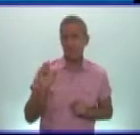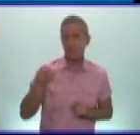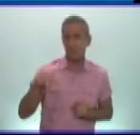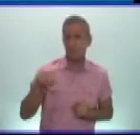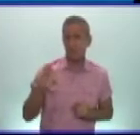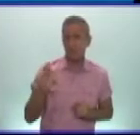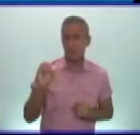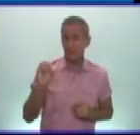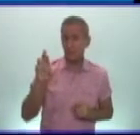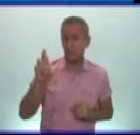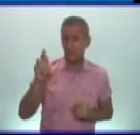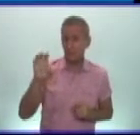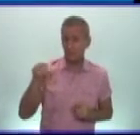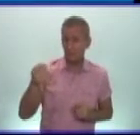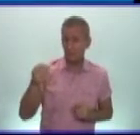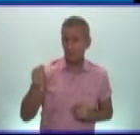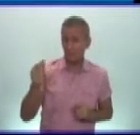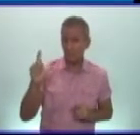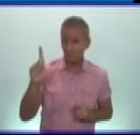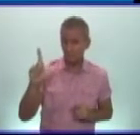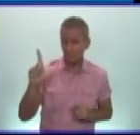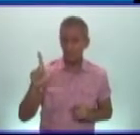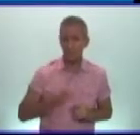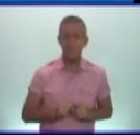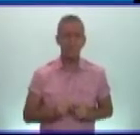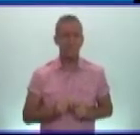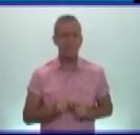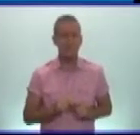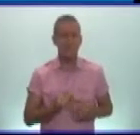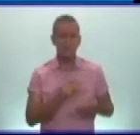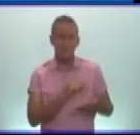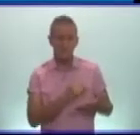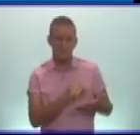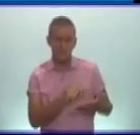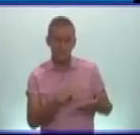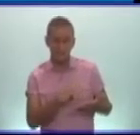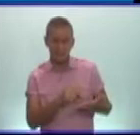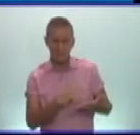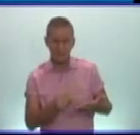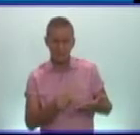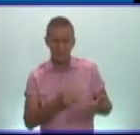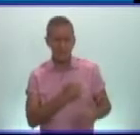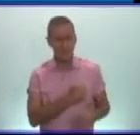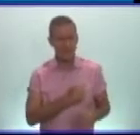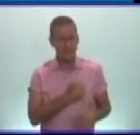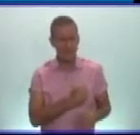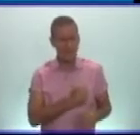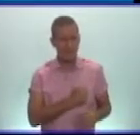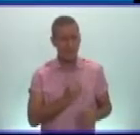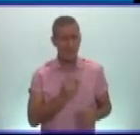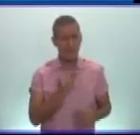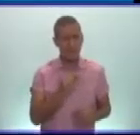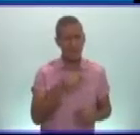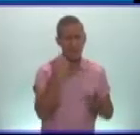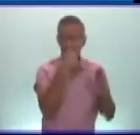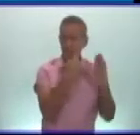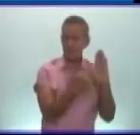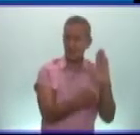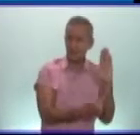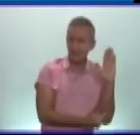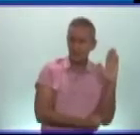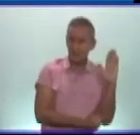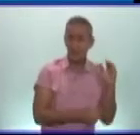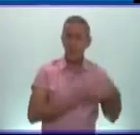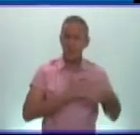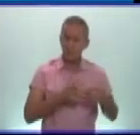usan expresiones cariñosas. Brevemente pueden tomar esas notas para que tengan en cuenta estas características de este tipo